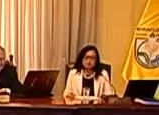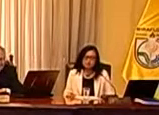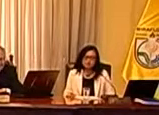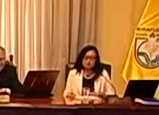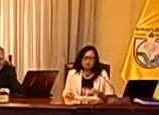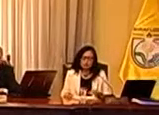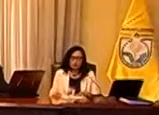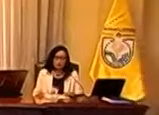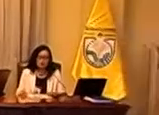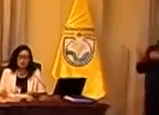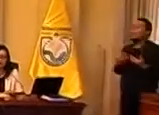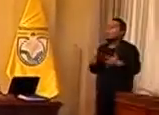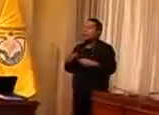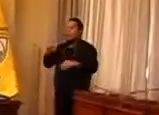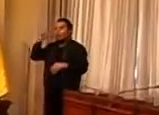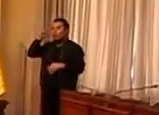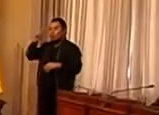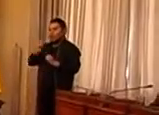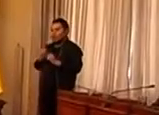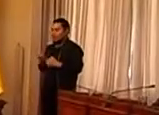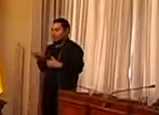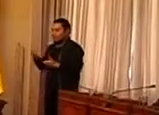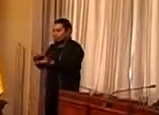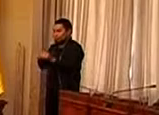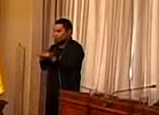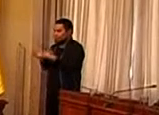informes, vamos a lo que es orden del día.